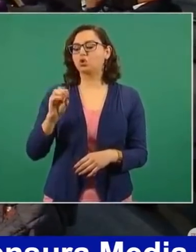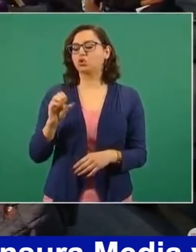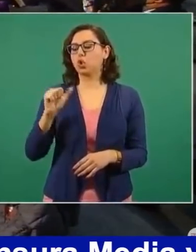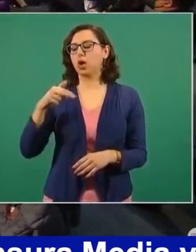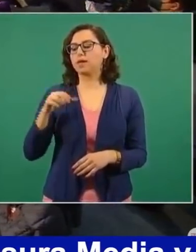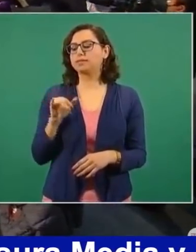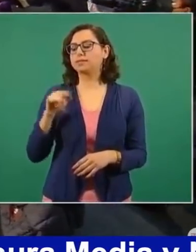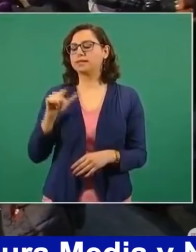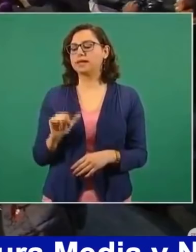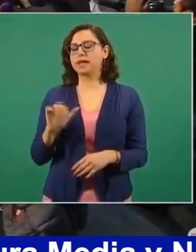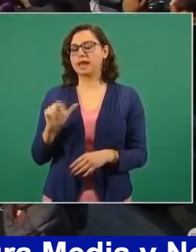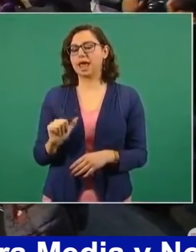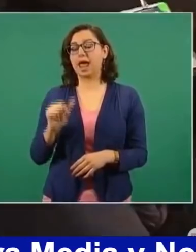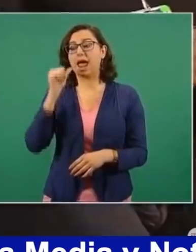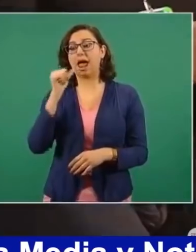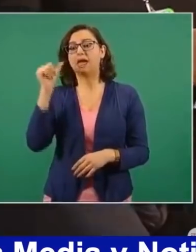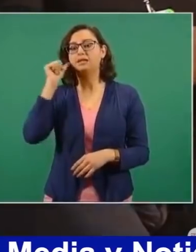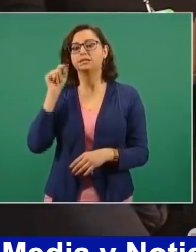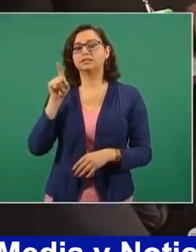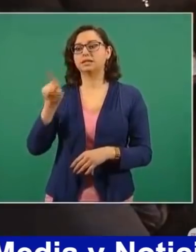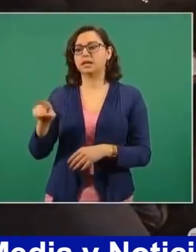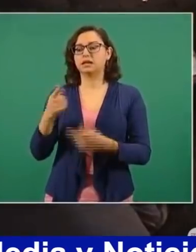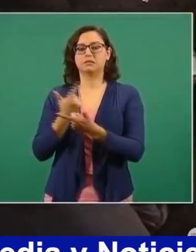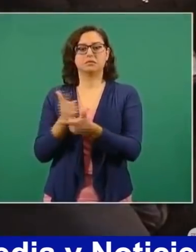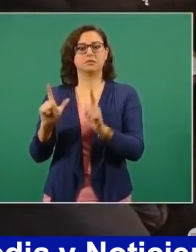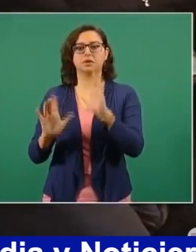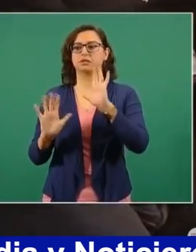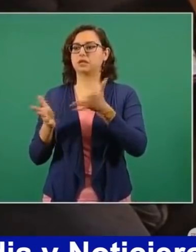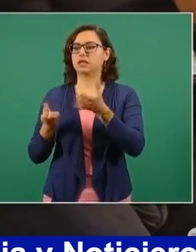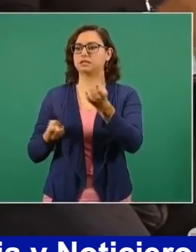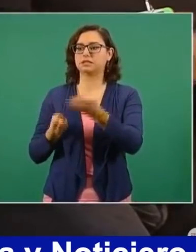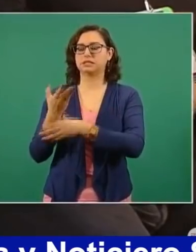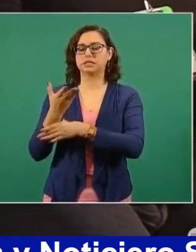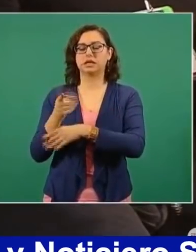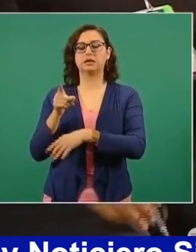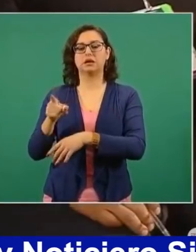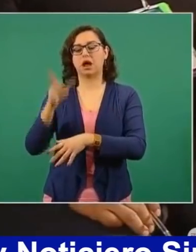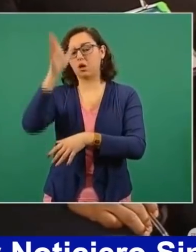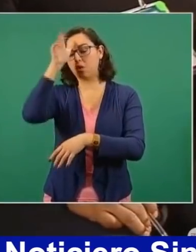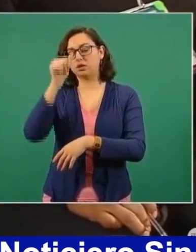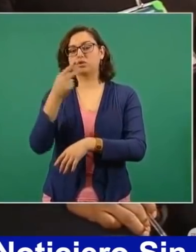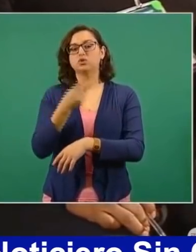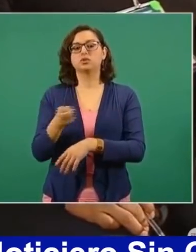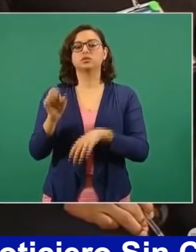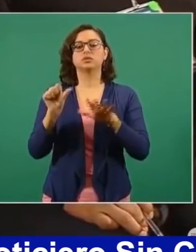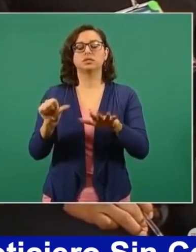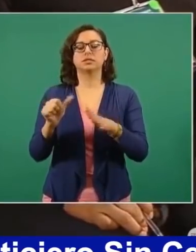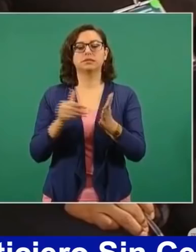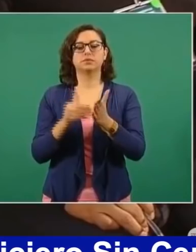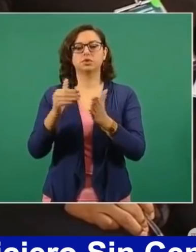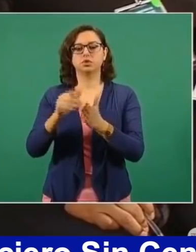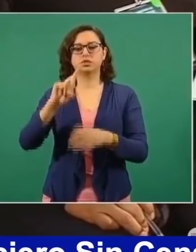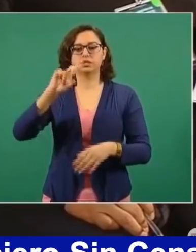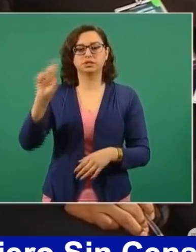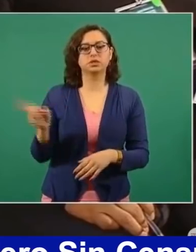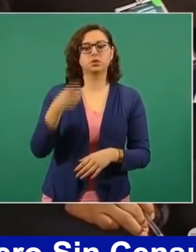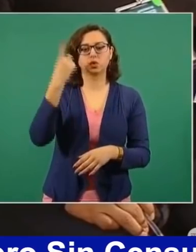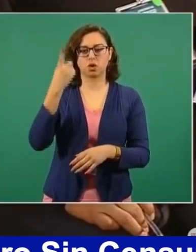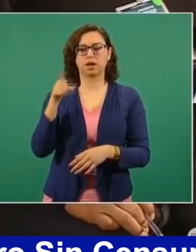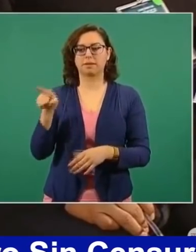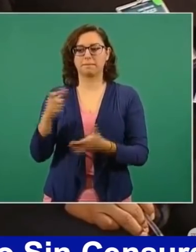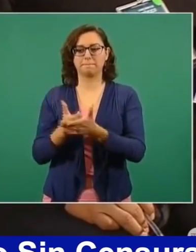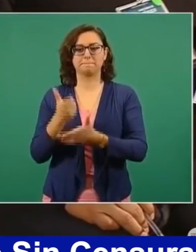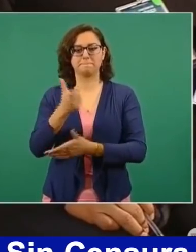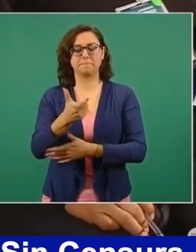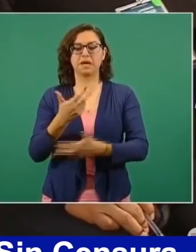el cual obtiene su libertad, este acuerdo con la Fiscalía por 216 millones de dólares. Usted había insistido en la necesidad